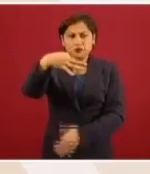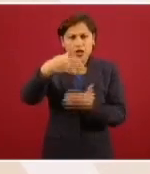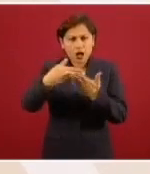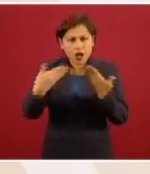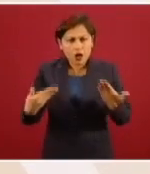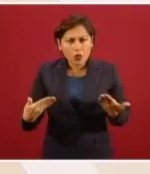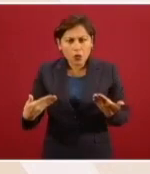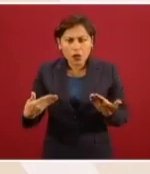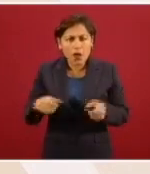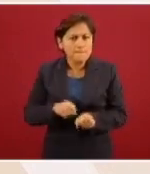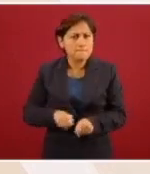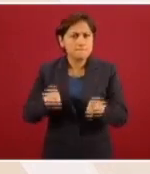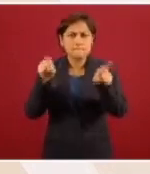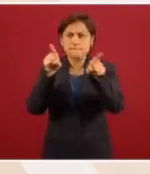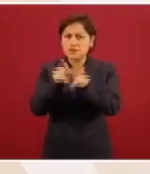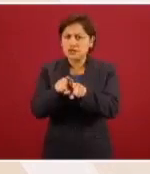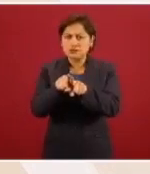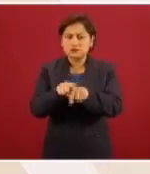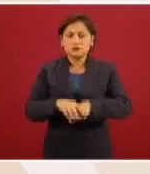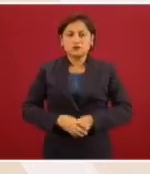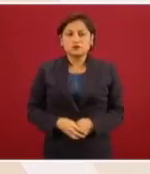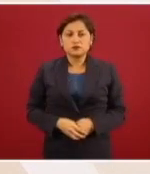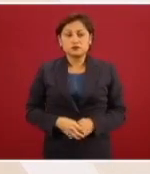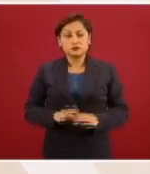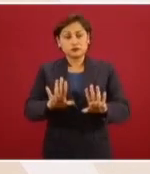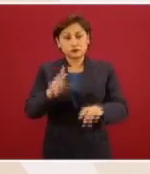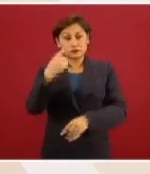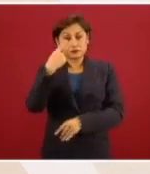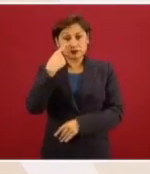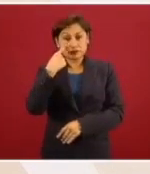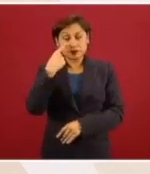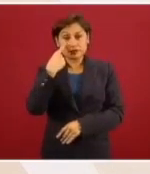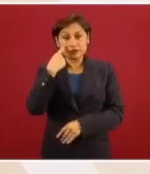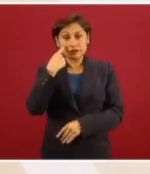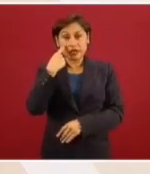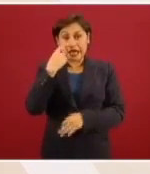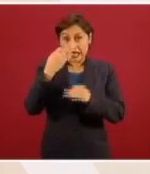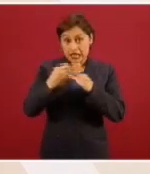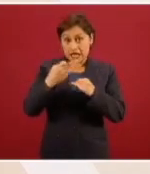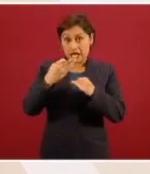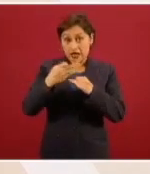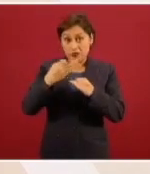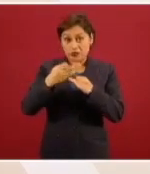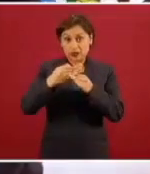lección que hemos aprendido bien y que no